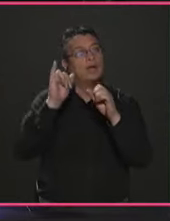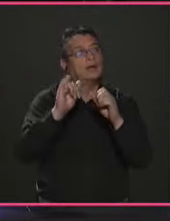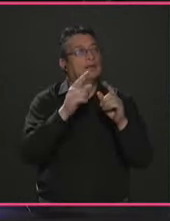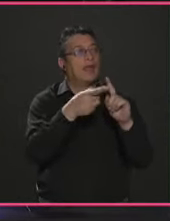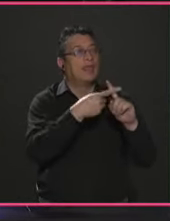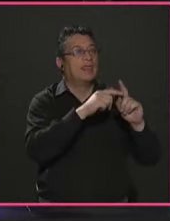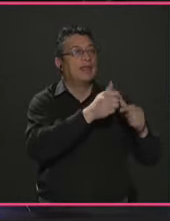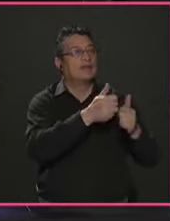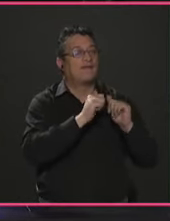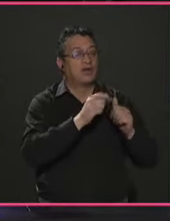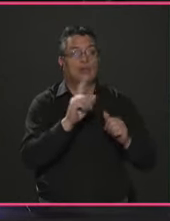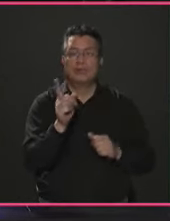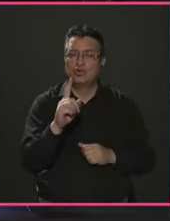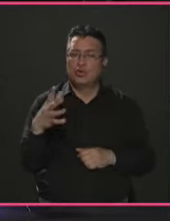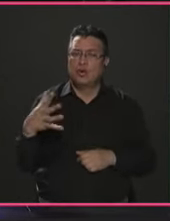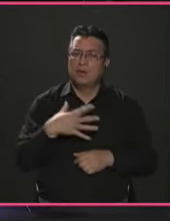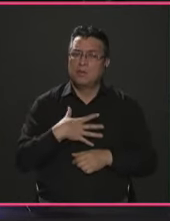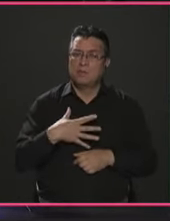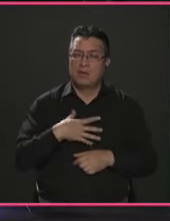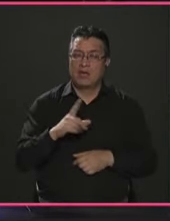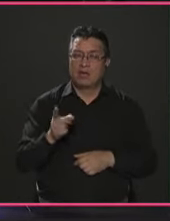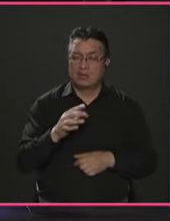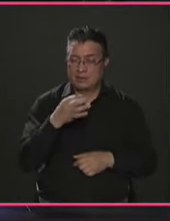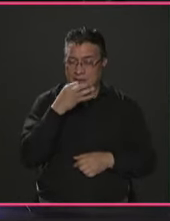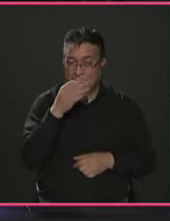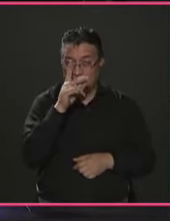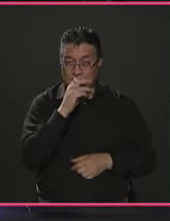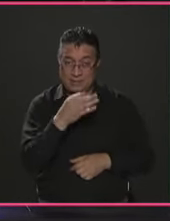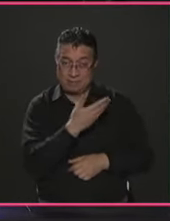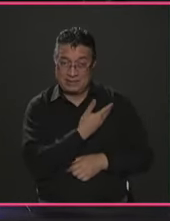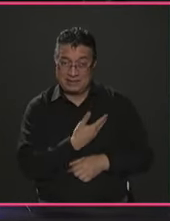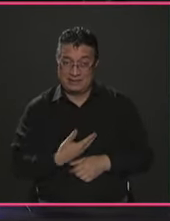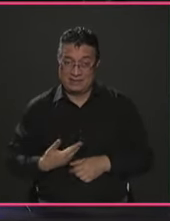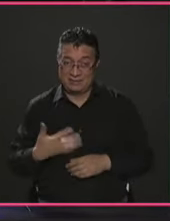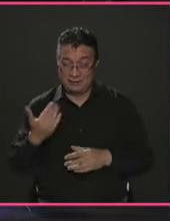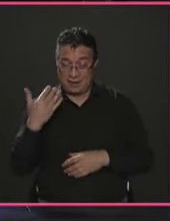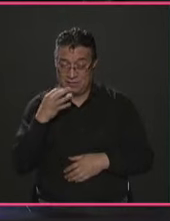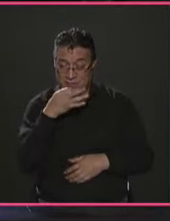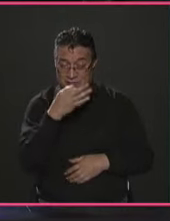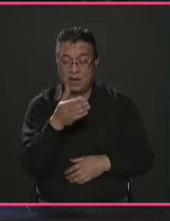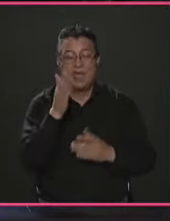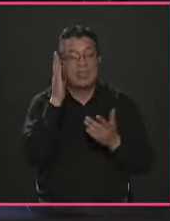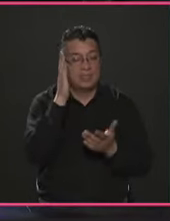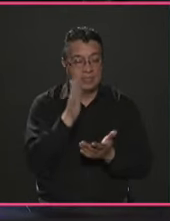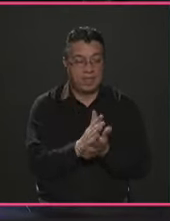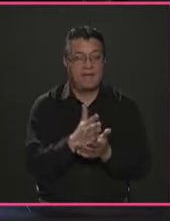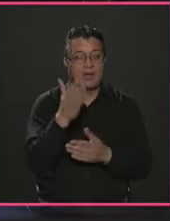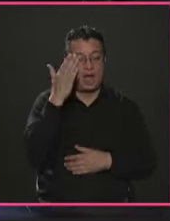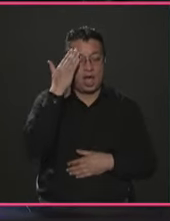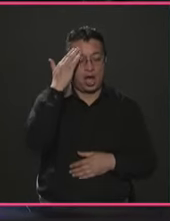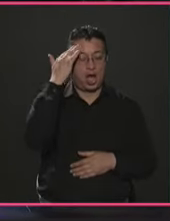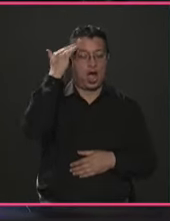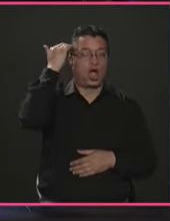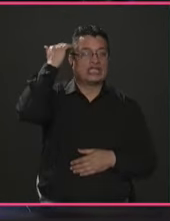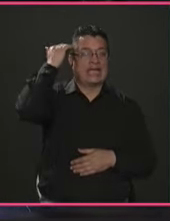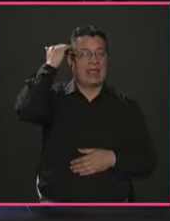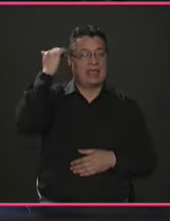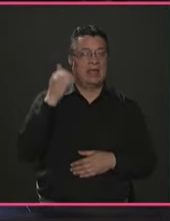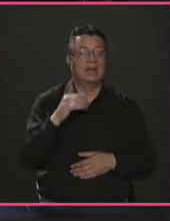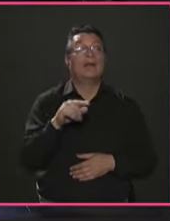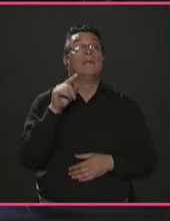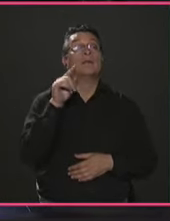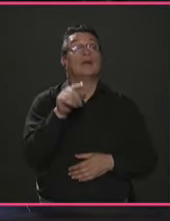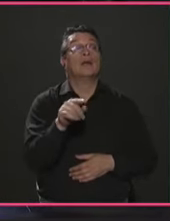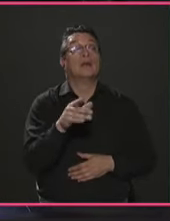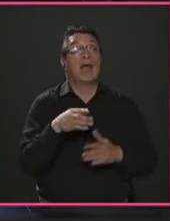no tenerle el miedo como dijo el presidente sino que pensar qué es lo que tenemos que ser conscientes acceso a